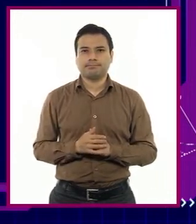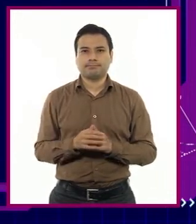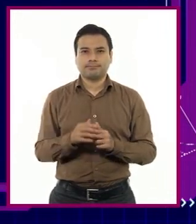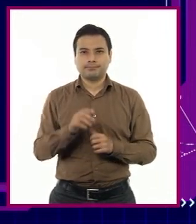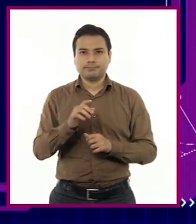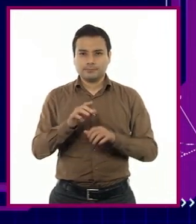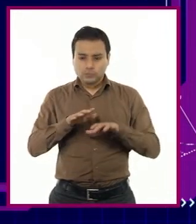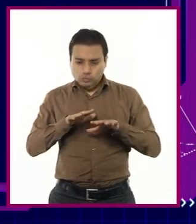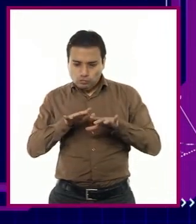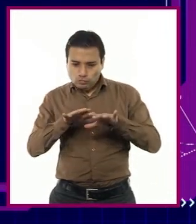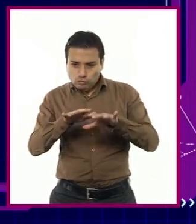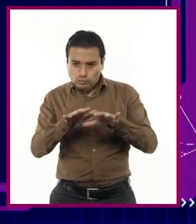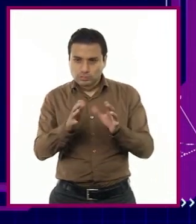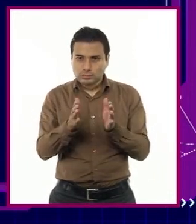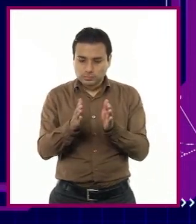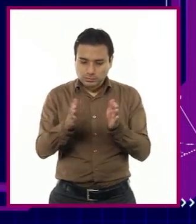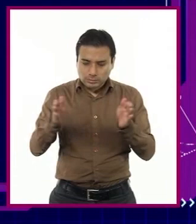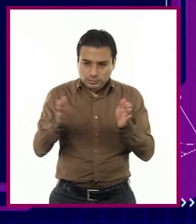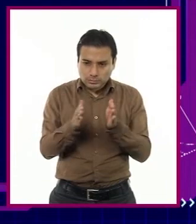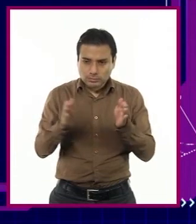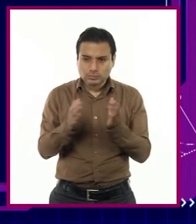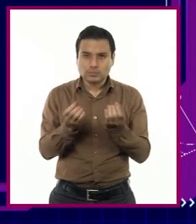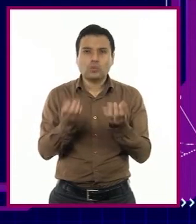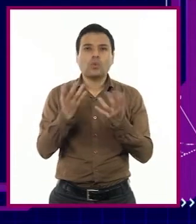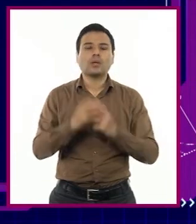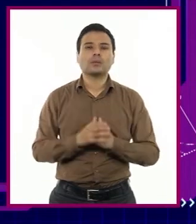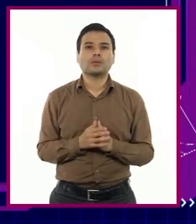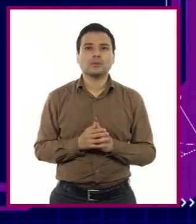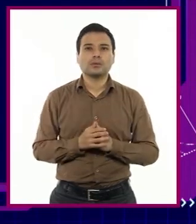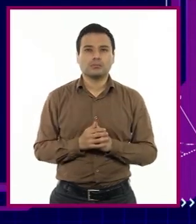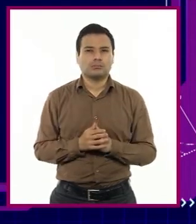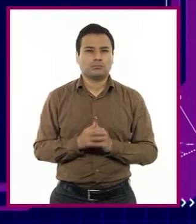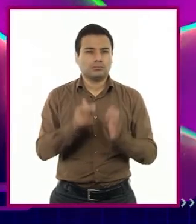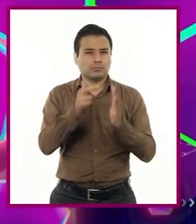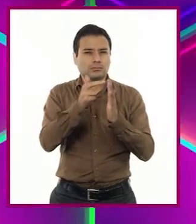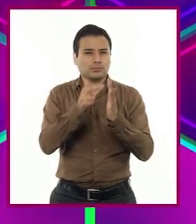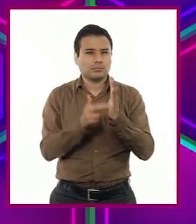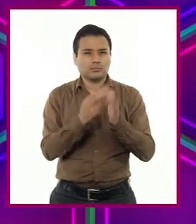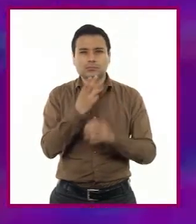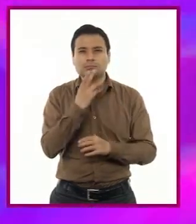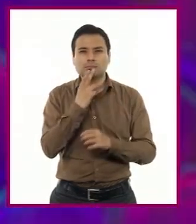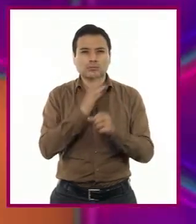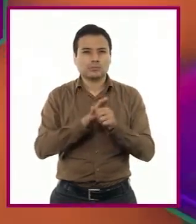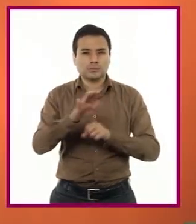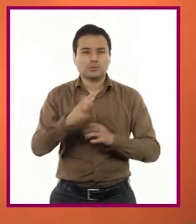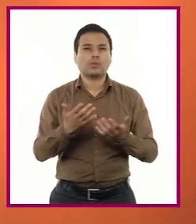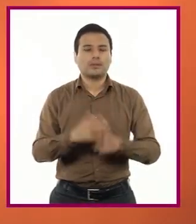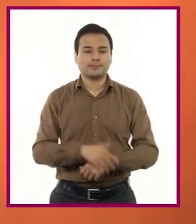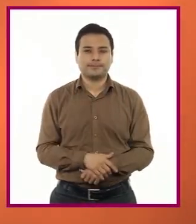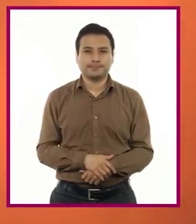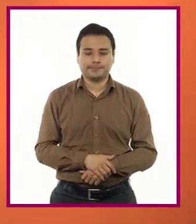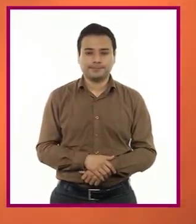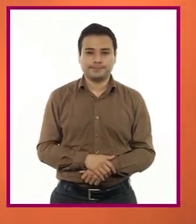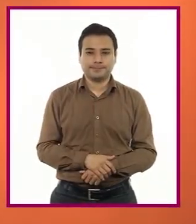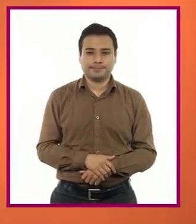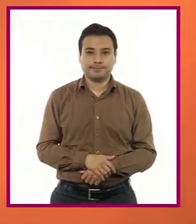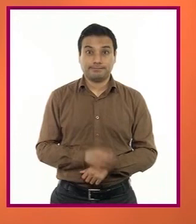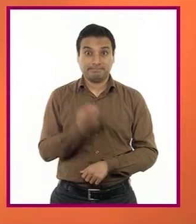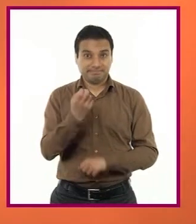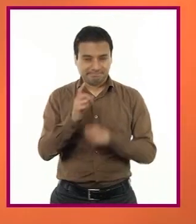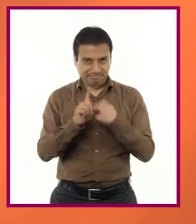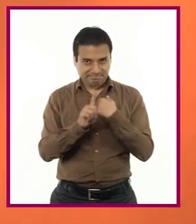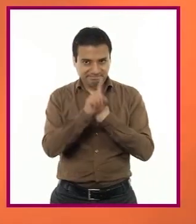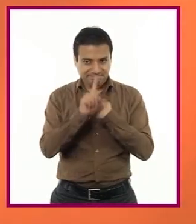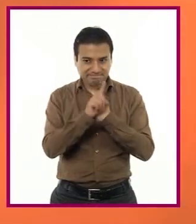qué criterio de congruencia permite establecer la medida? Este problema es muy